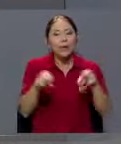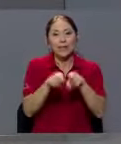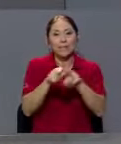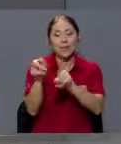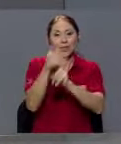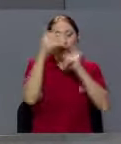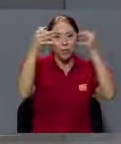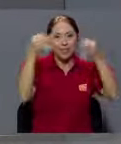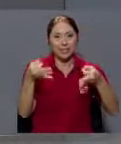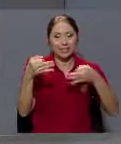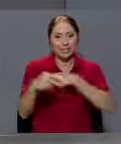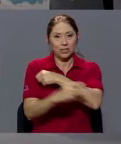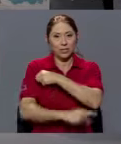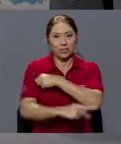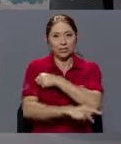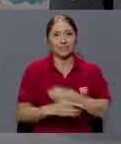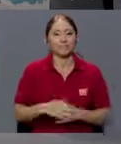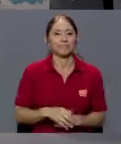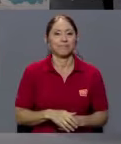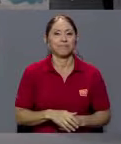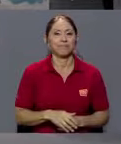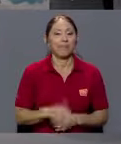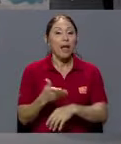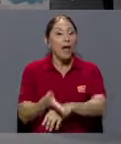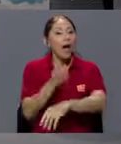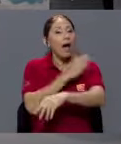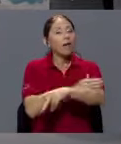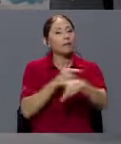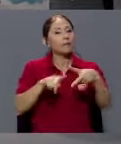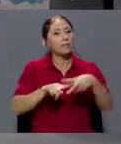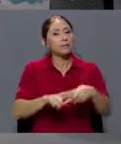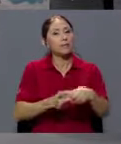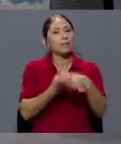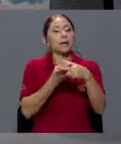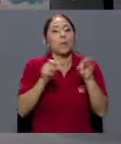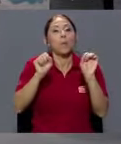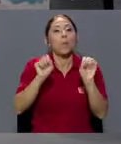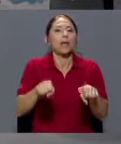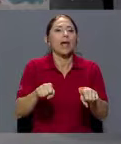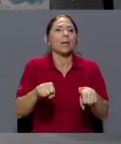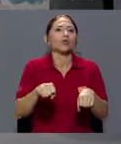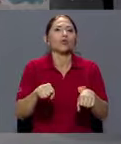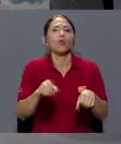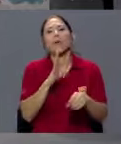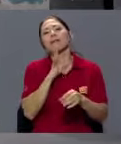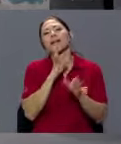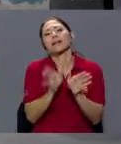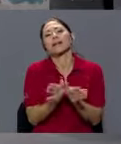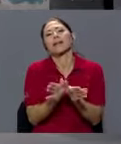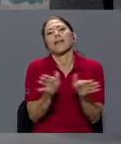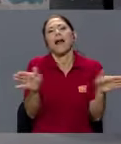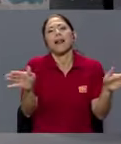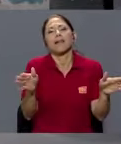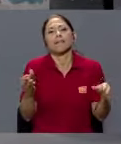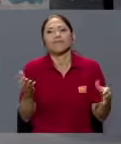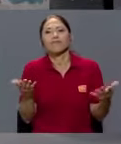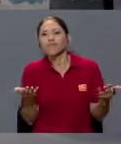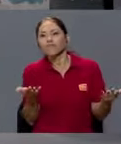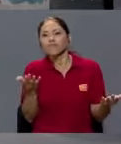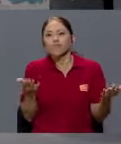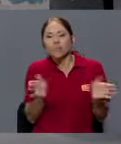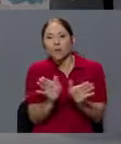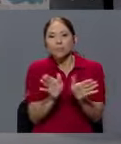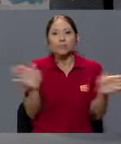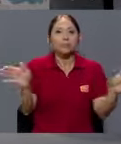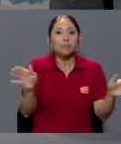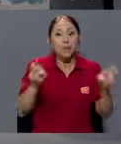toma de decisiones en el país. Tal vez antes de entrar en materia, podríamos hacer un balance general de lo